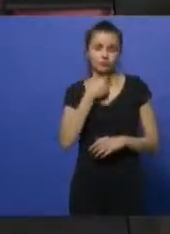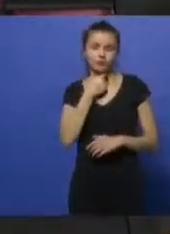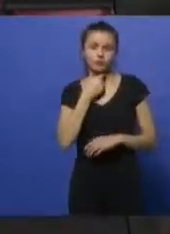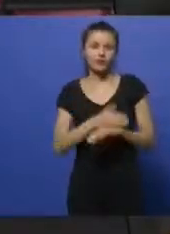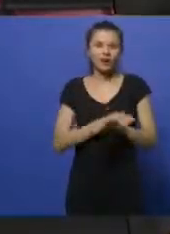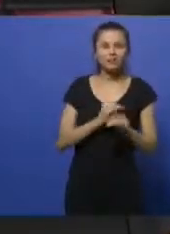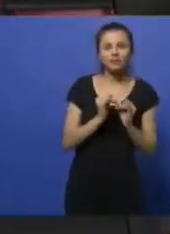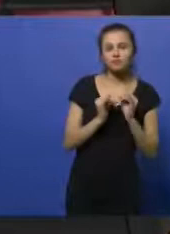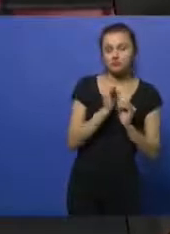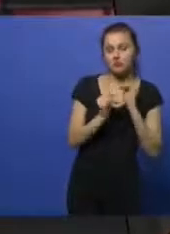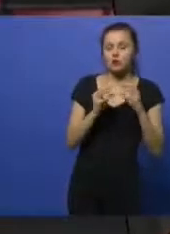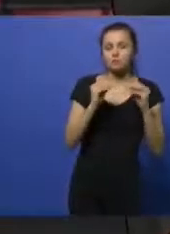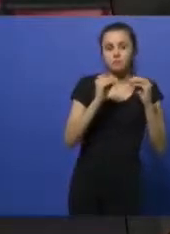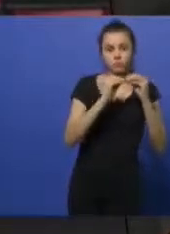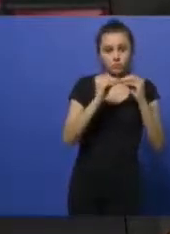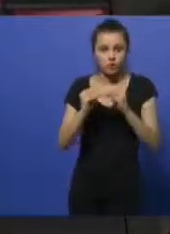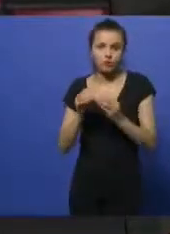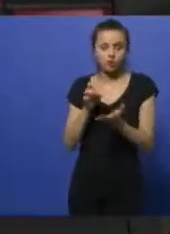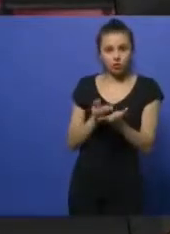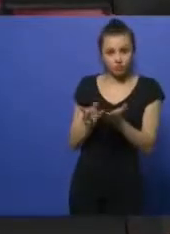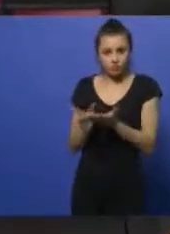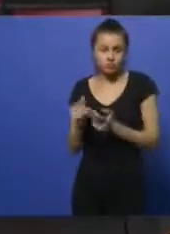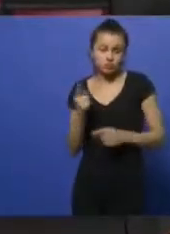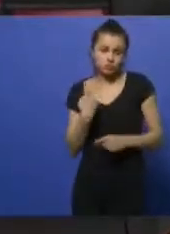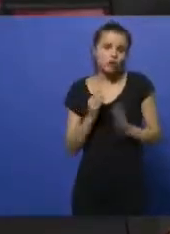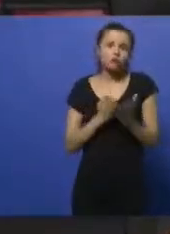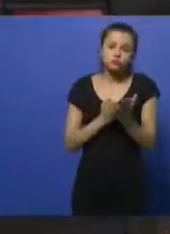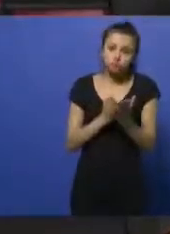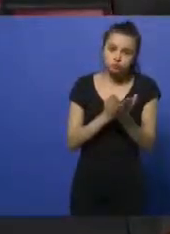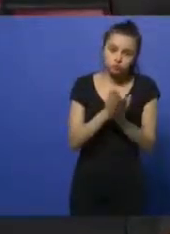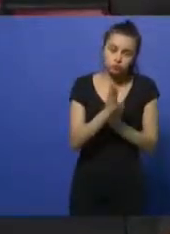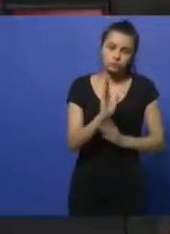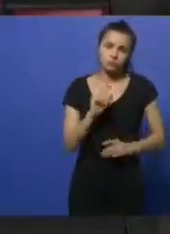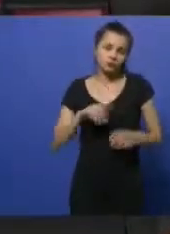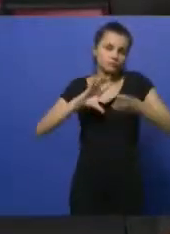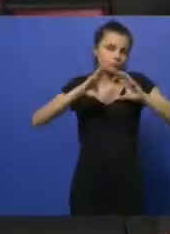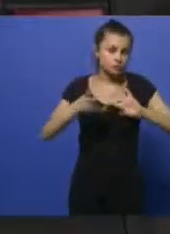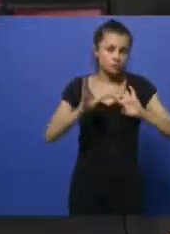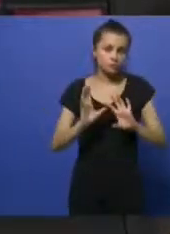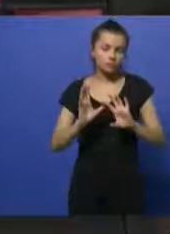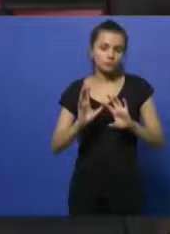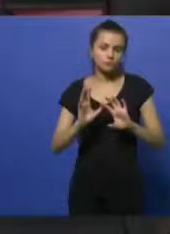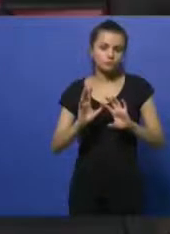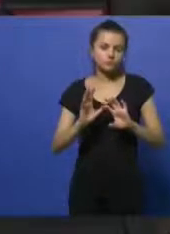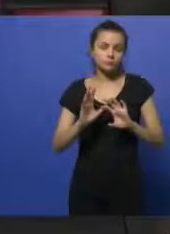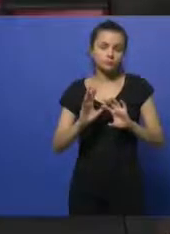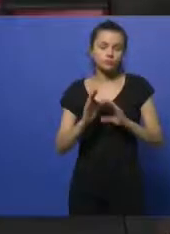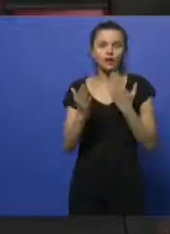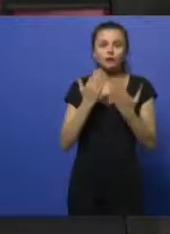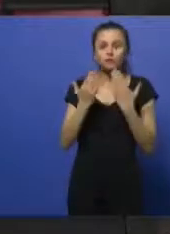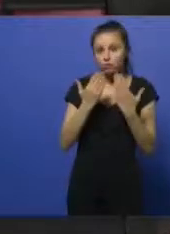que nosotros vamos a seguir por esto, por este camino, siempre haciendo prevalecer el